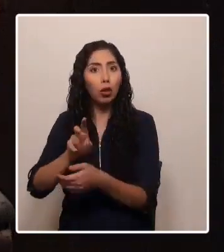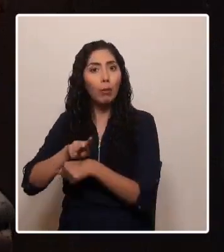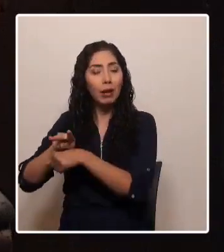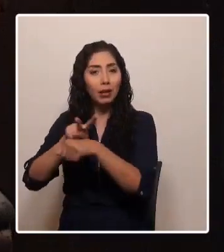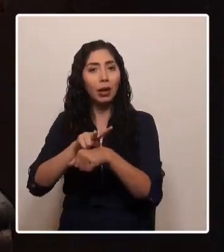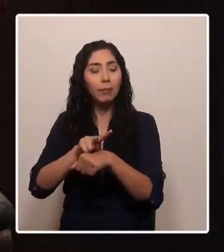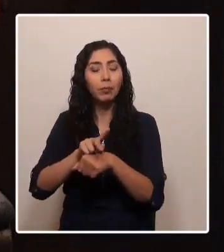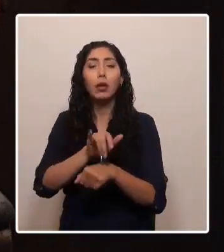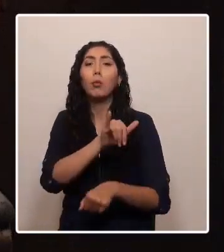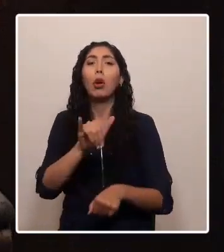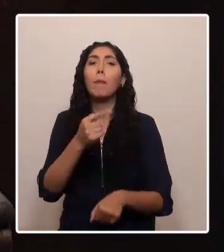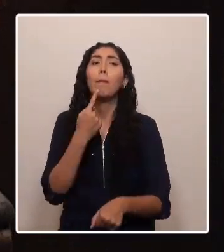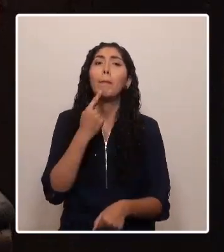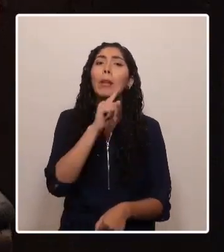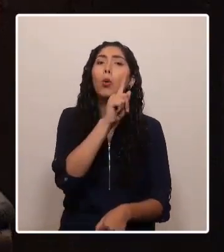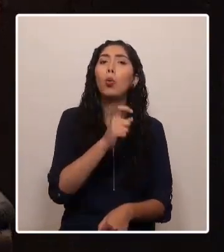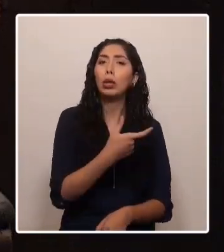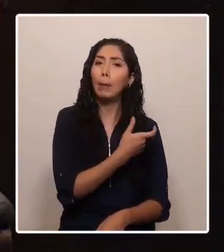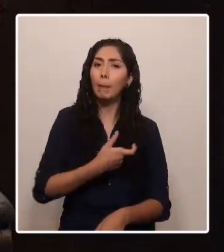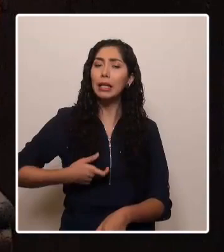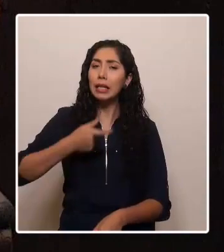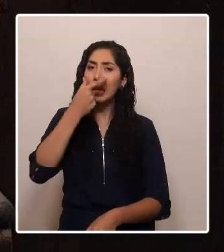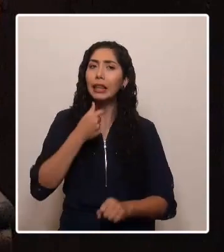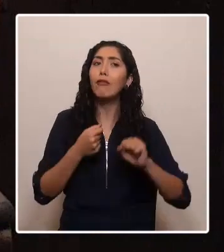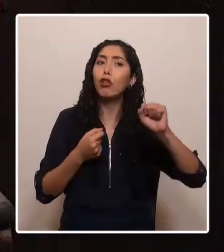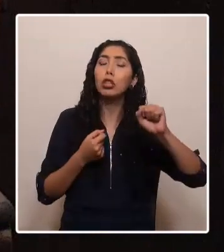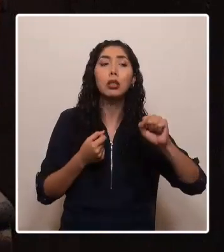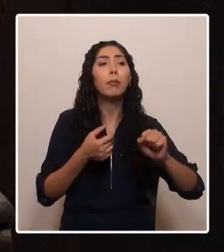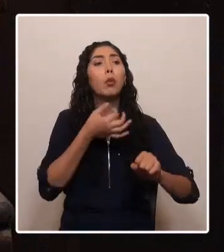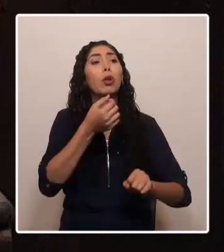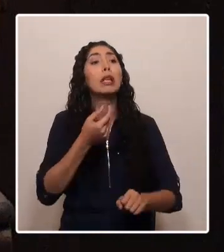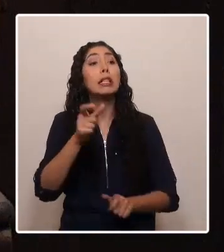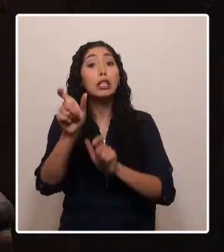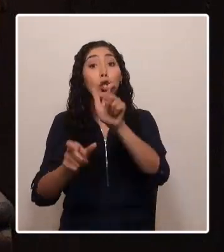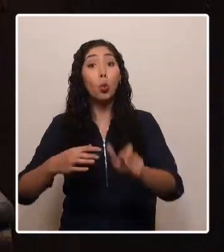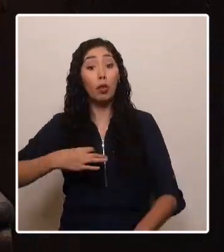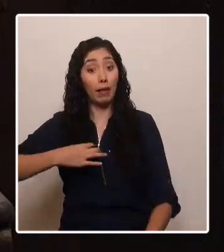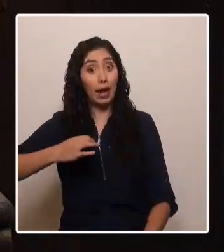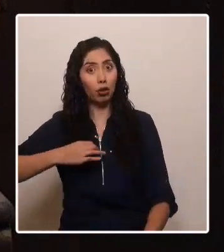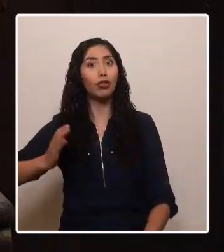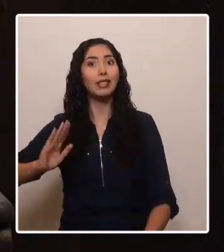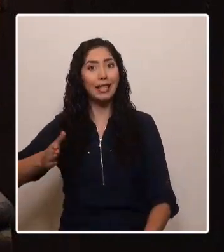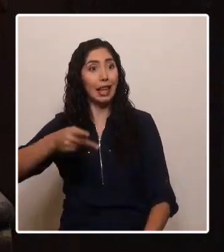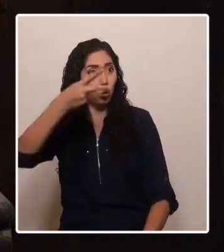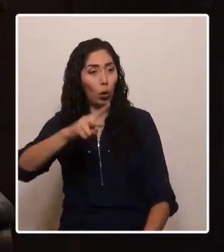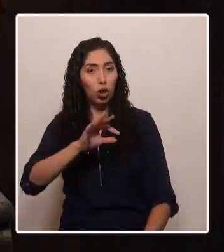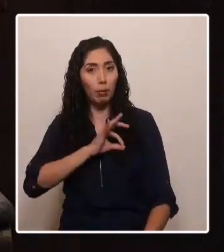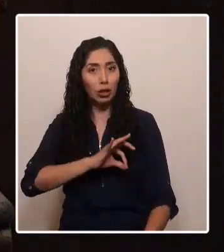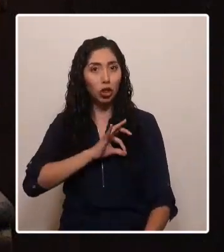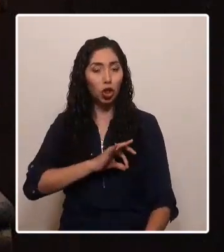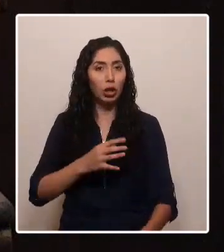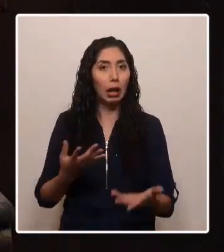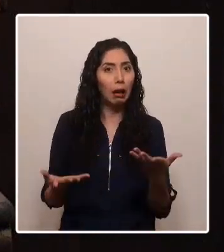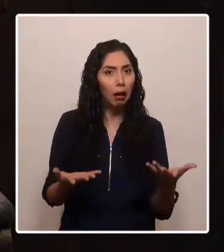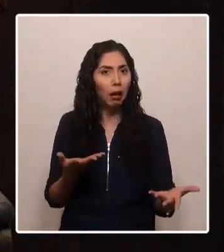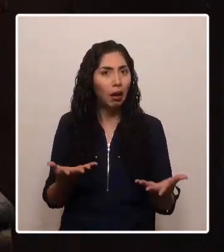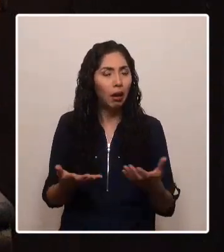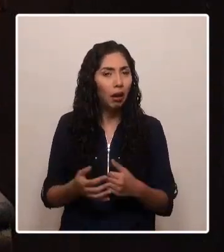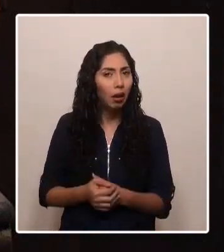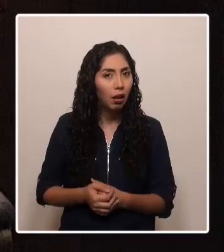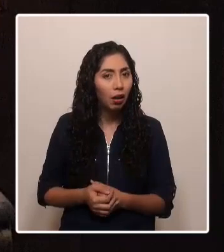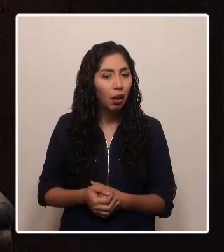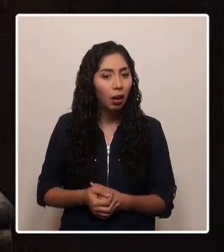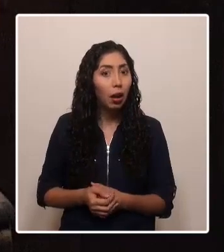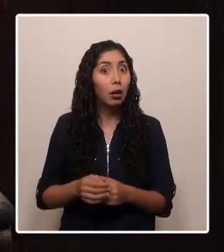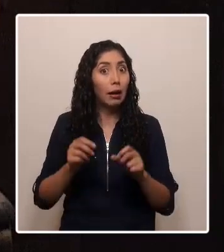si los ciudadanos seguirían siendo dueños de las pensiones, eludió. Chilenos, alerta, esto vamos a votarlo de nuevo